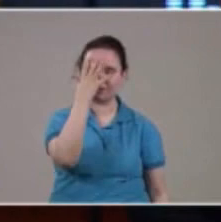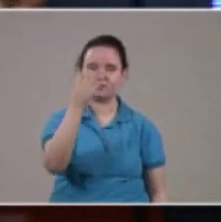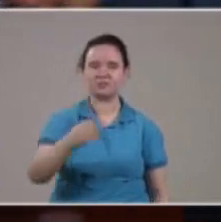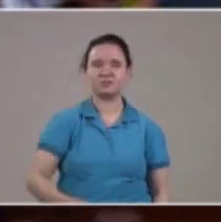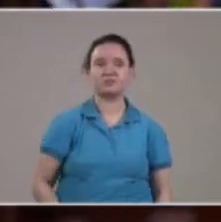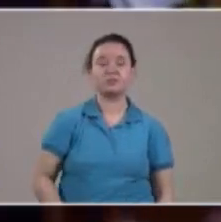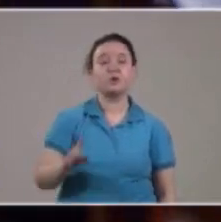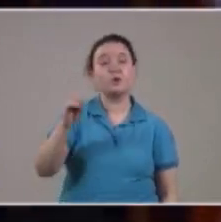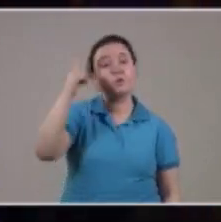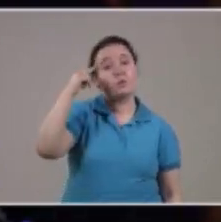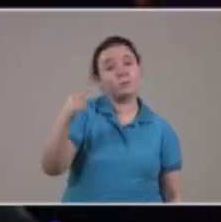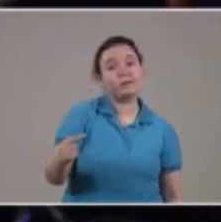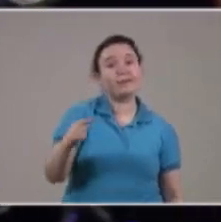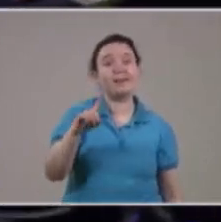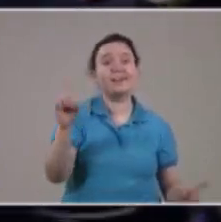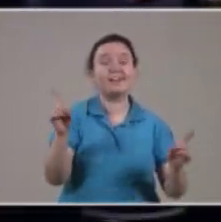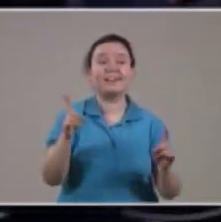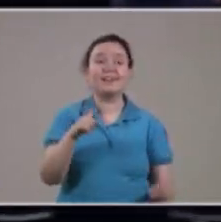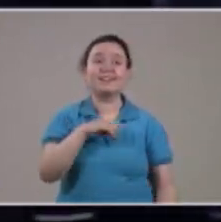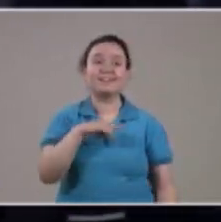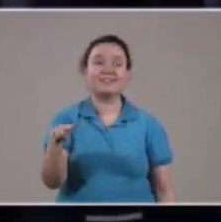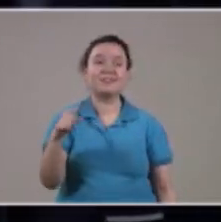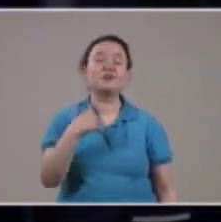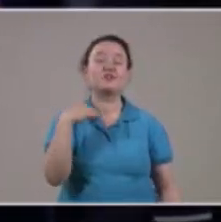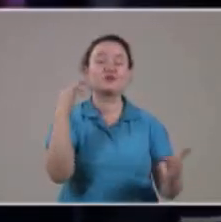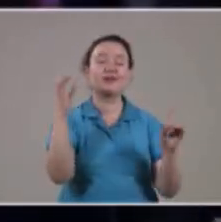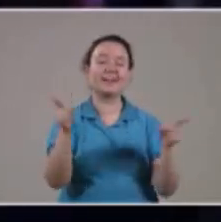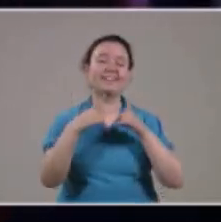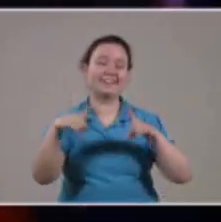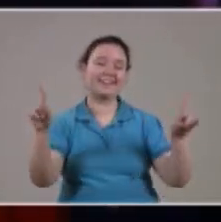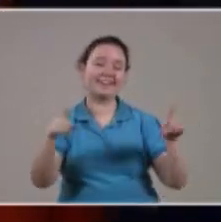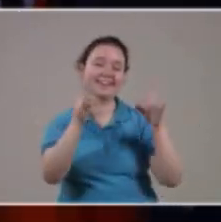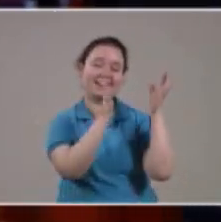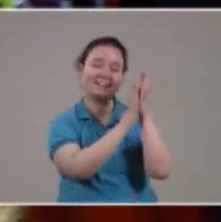Un día de estos voy a dirigir y voy a poner a predicar a otro.